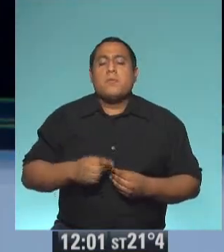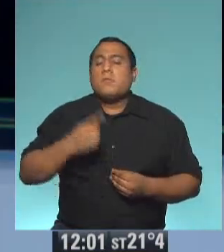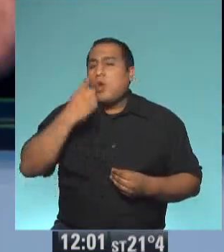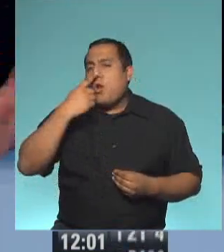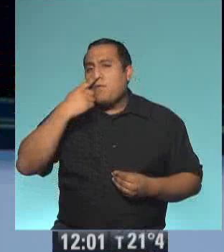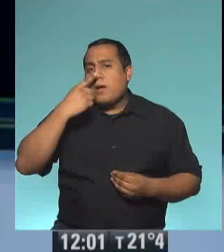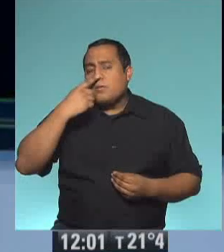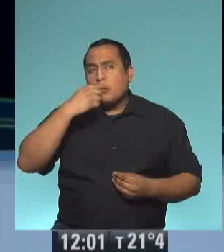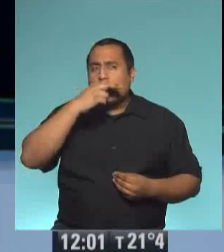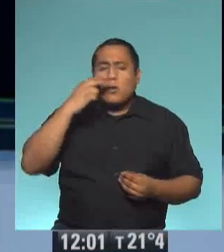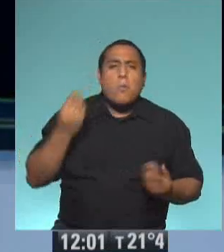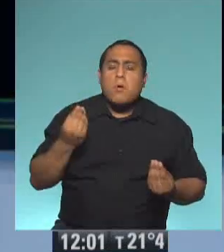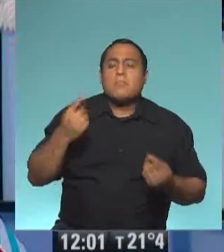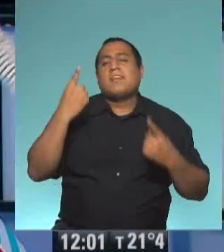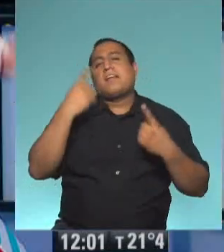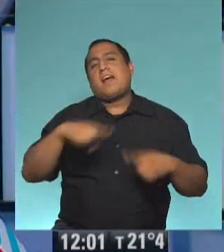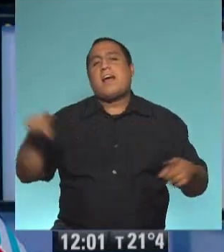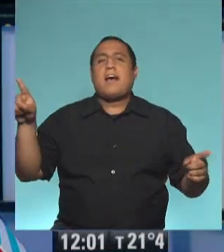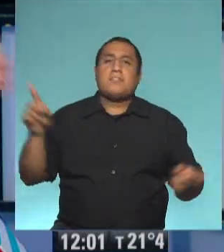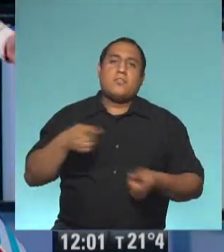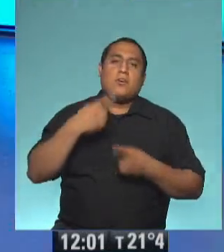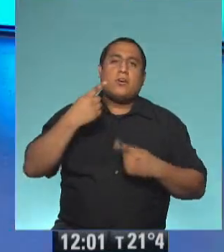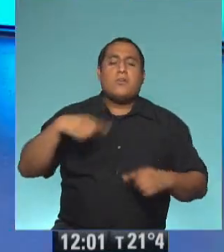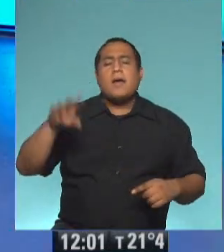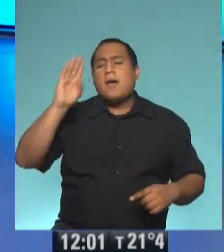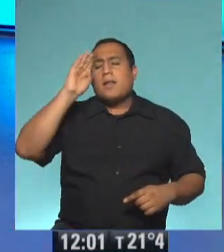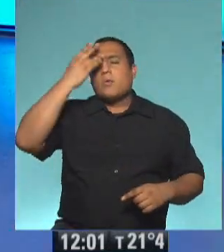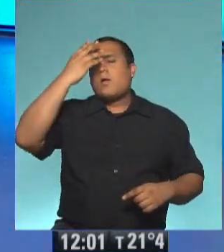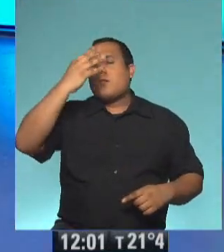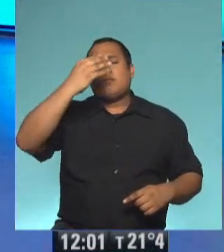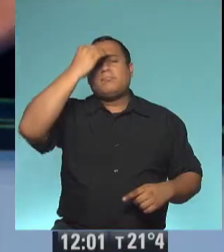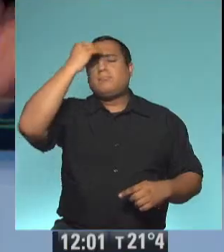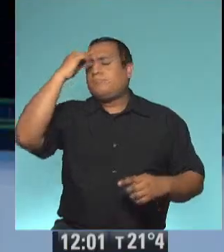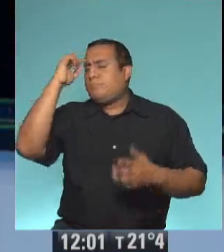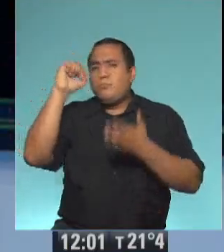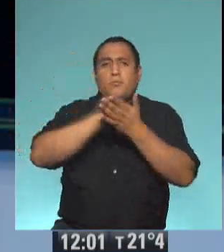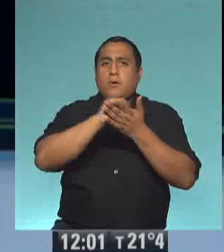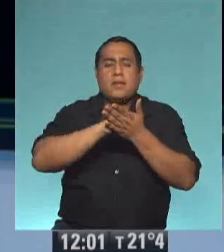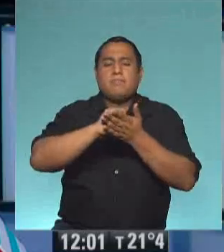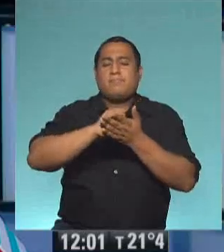olfato. Recuerdos que no voy a borrar.